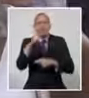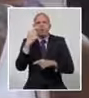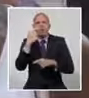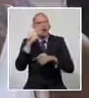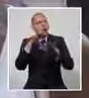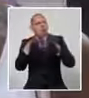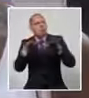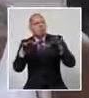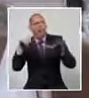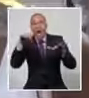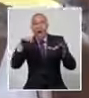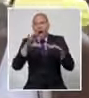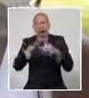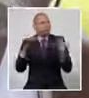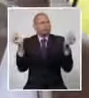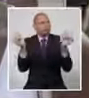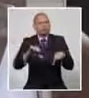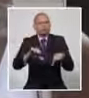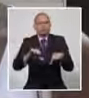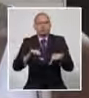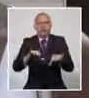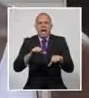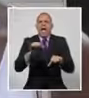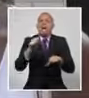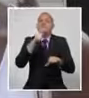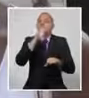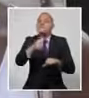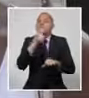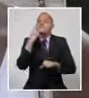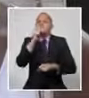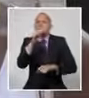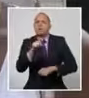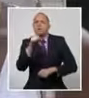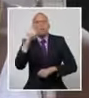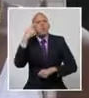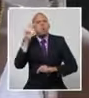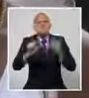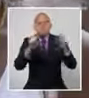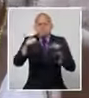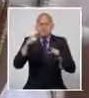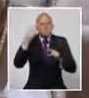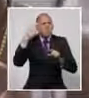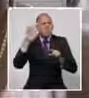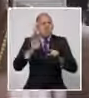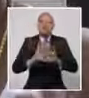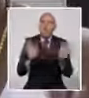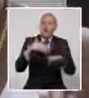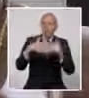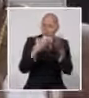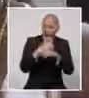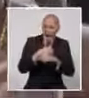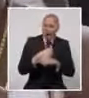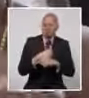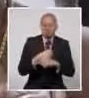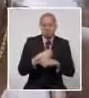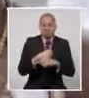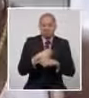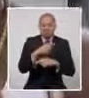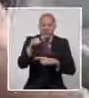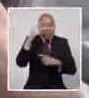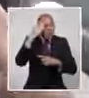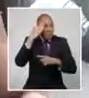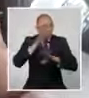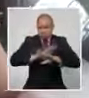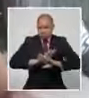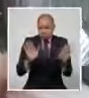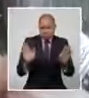a comprar. ¿Tú crees que se ha perdido la percepción de riesgo? ¿La gente cree que esto ya pasó, que se acabó la COVID? ¿Cómo ves tú eso? No, yo no, se ha perdido. No ha pasado el